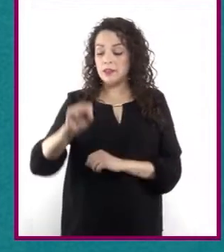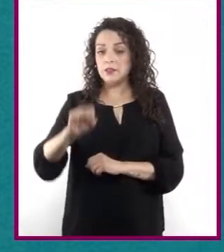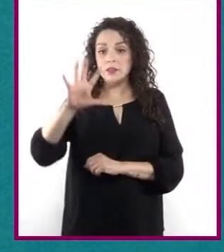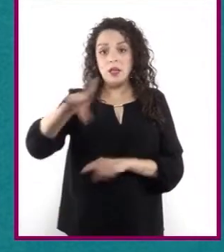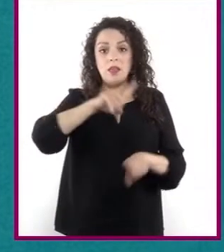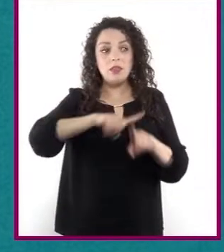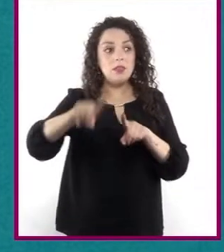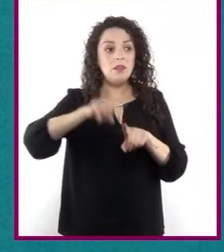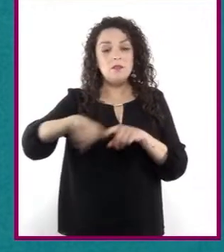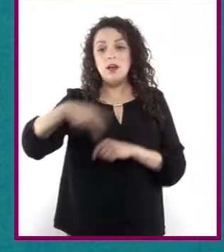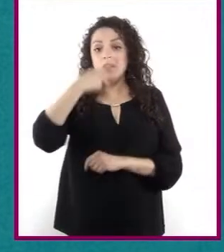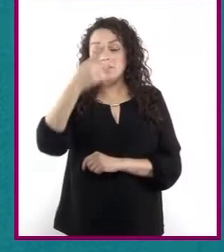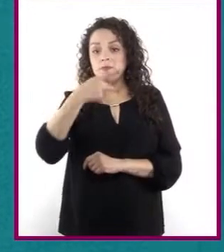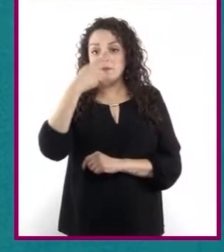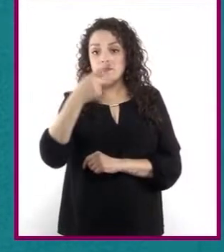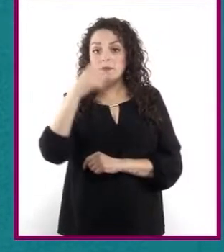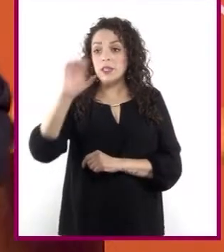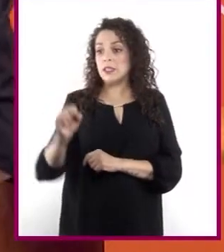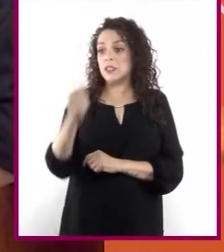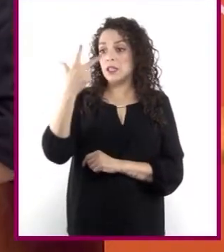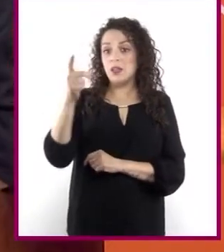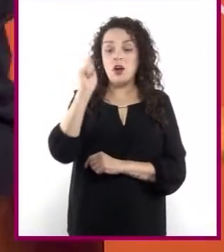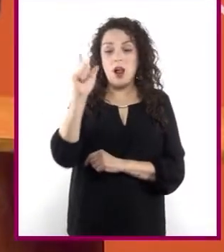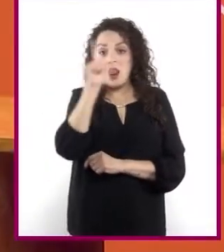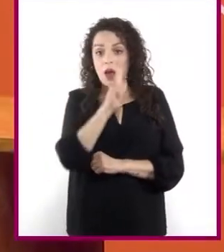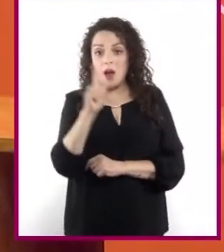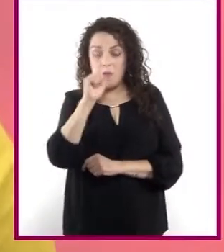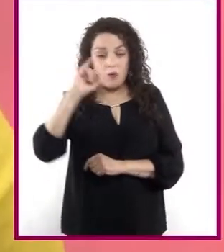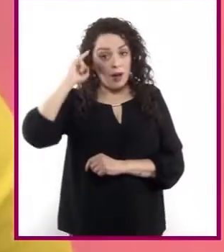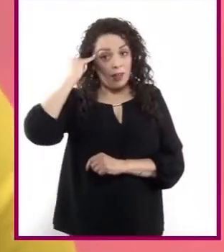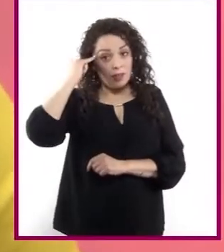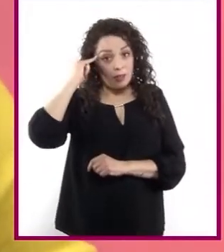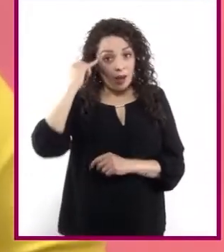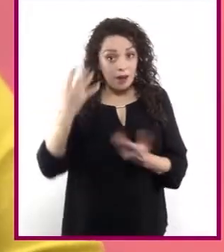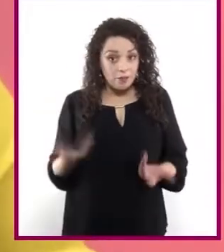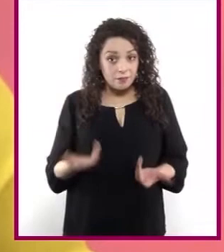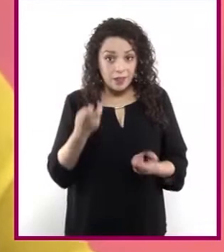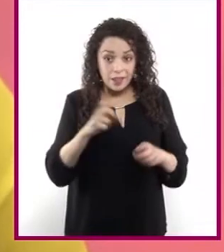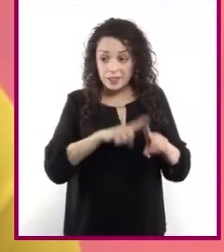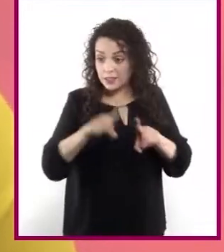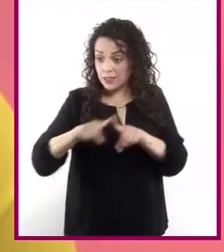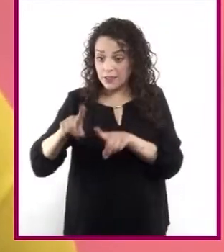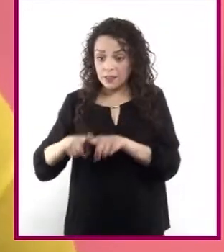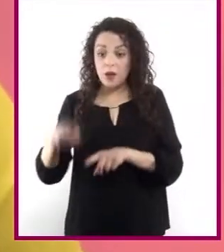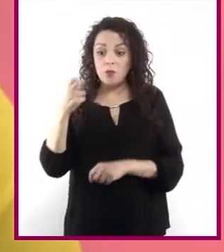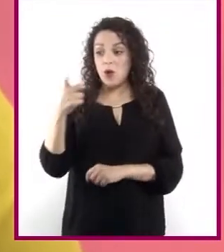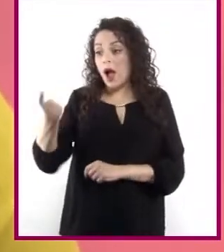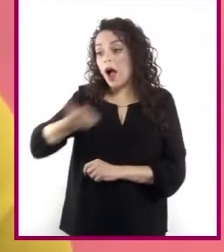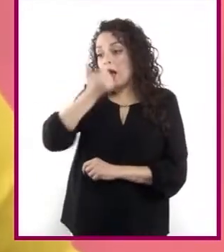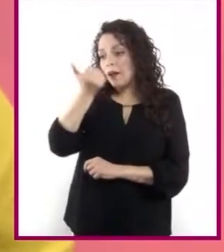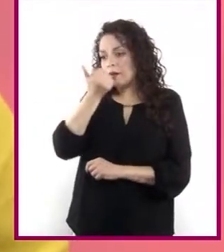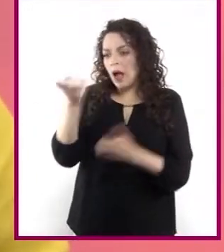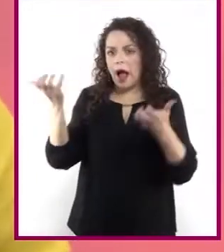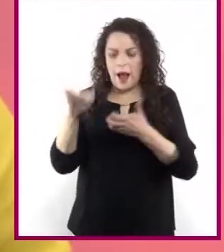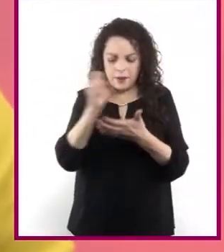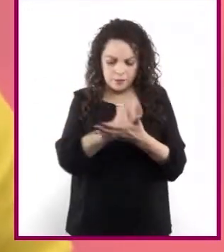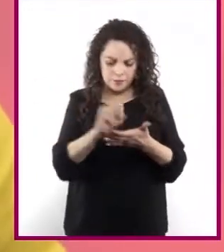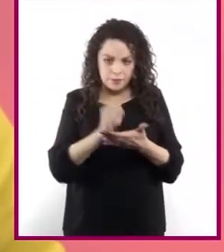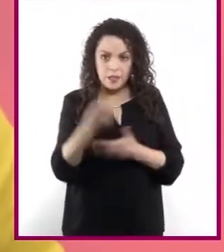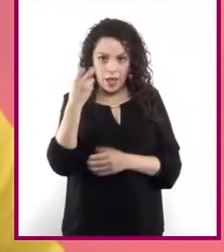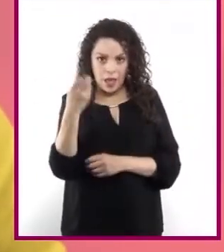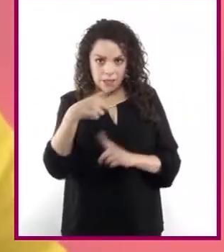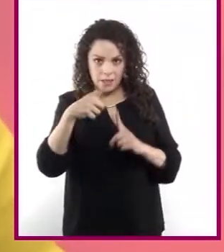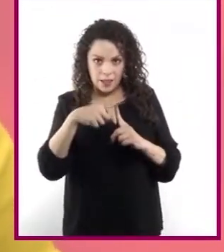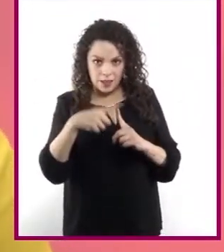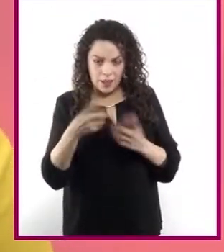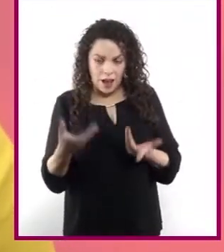variantes de las 68 lenguas indígenas. Así que me parece que el que la alumna hiciera ese trabajo es valioso,